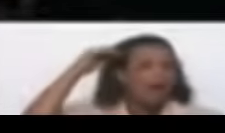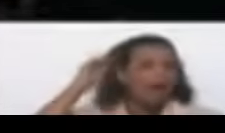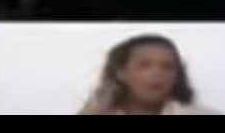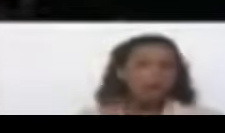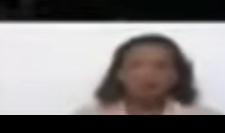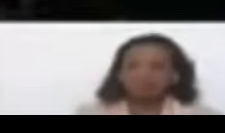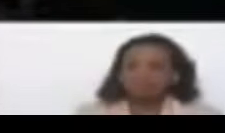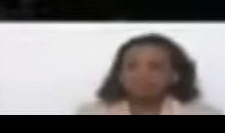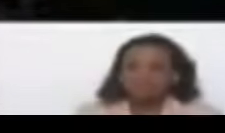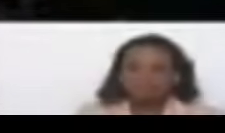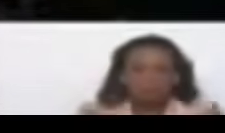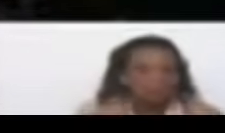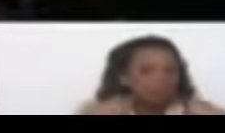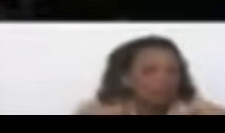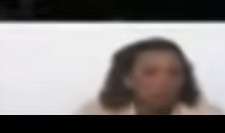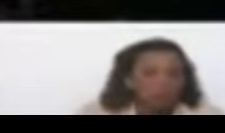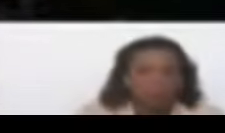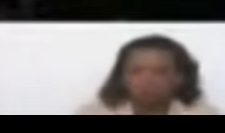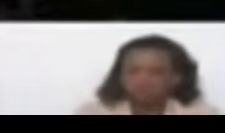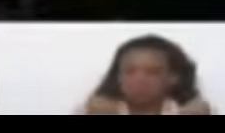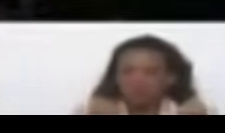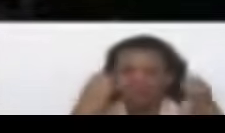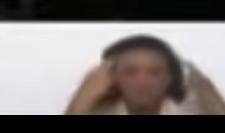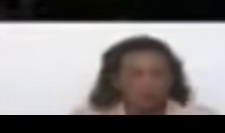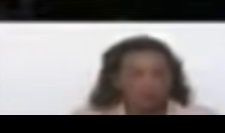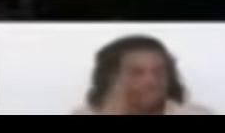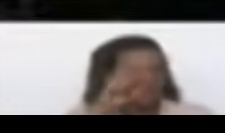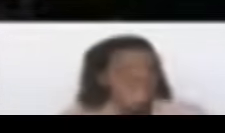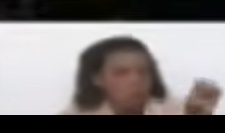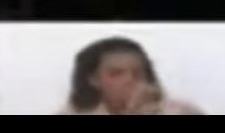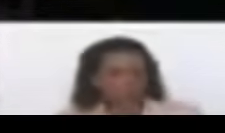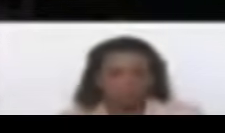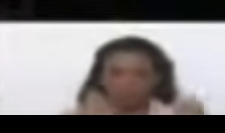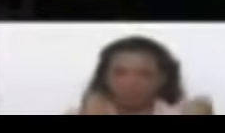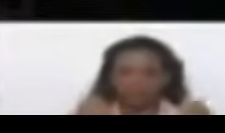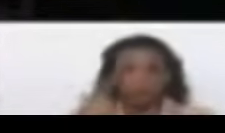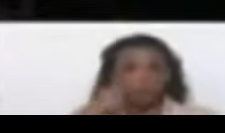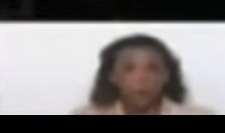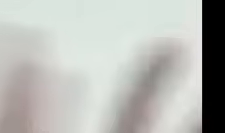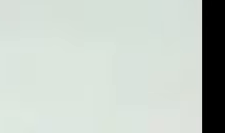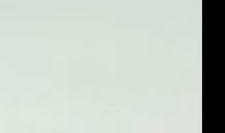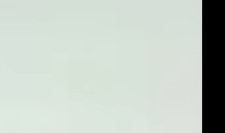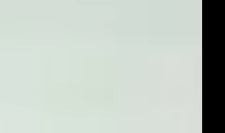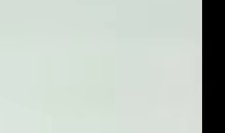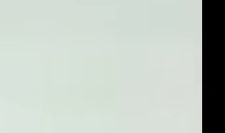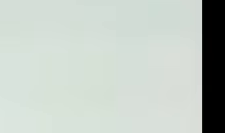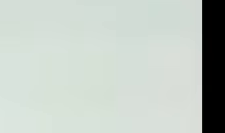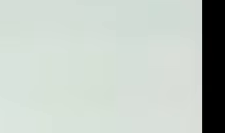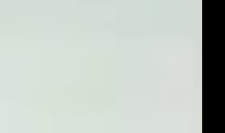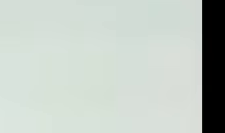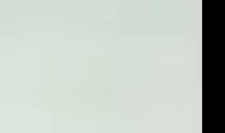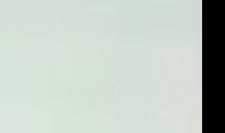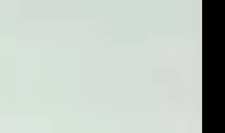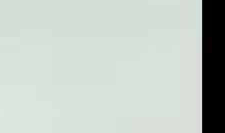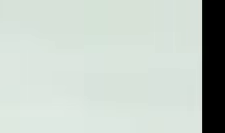Venezuela Por supuesto que sabemos que es un poco de estrategia psicológica pero lo que él ha dicho es que él